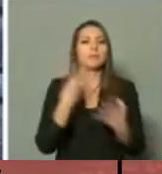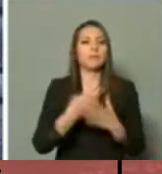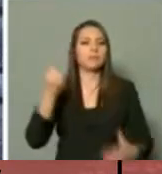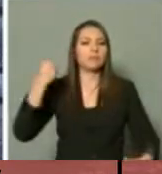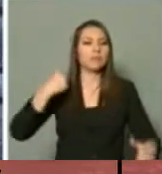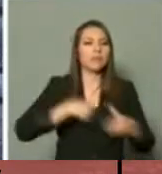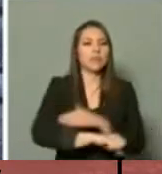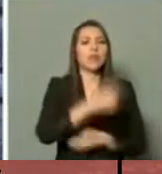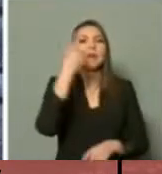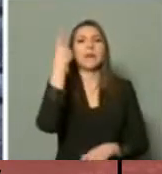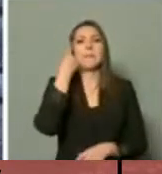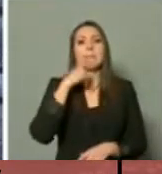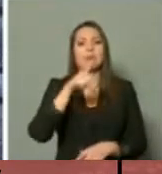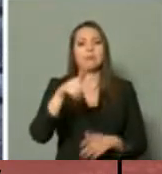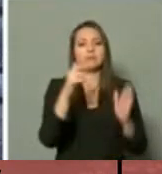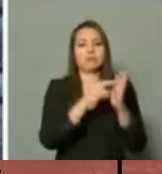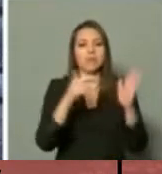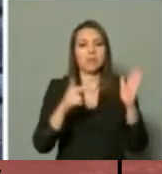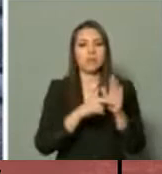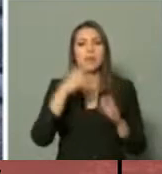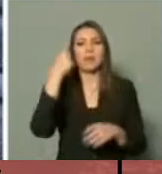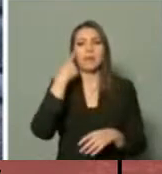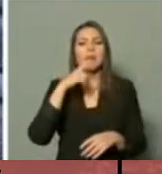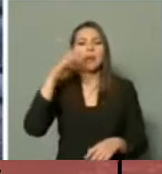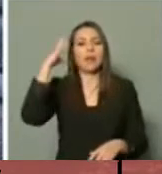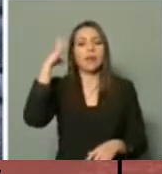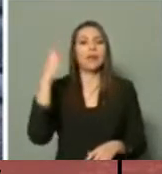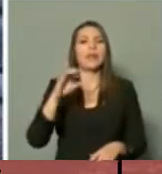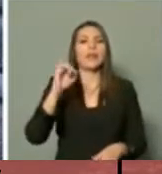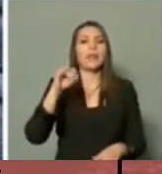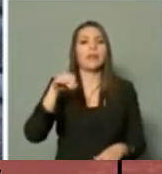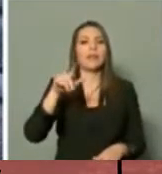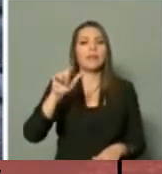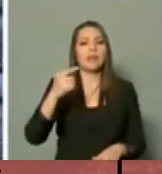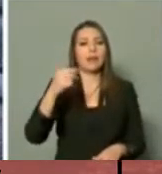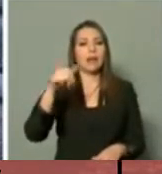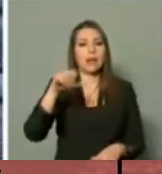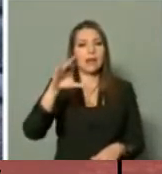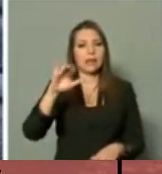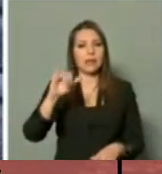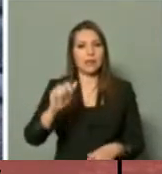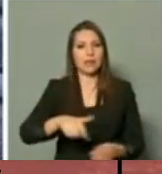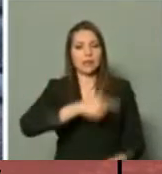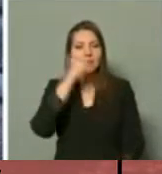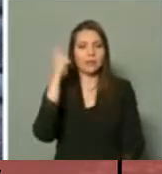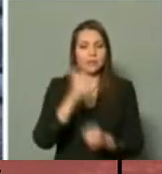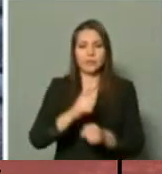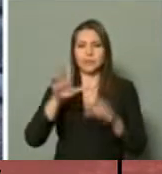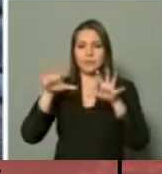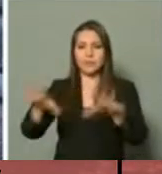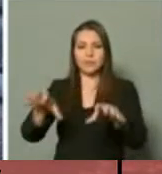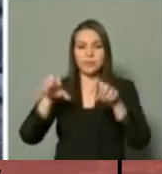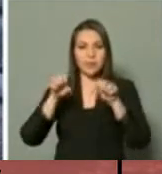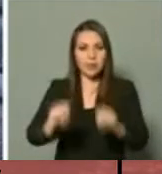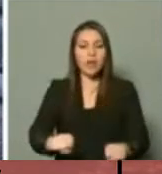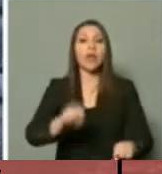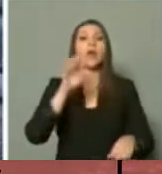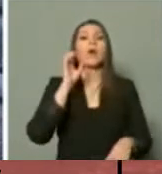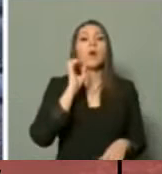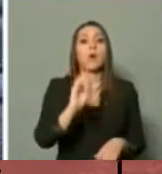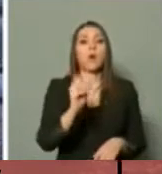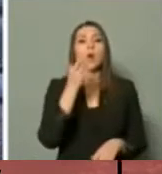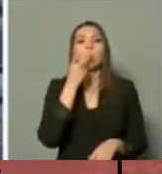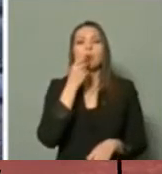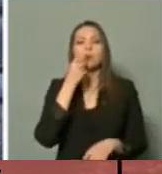las lagunas del derecho como son el delito cometido en flagrancia, la cadena de custodia, los mecanismos alternativos de solución. De